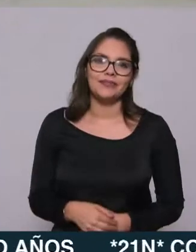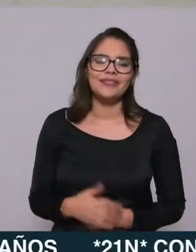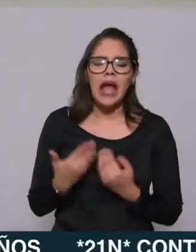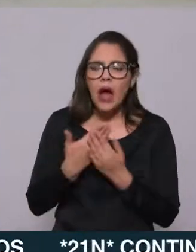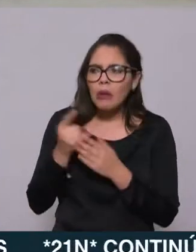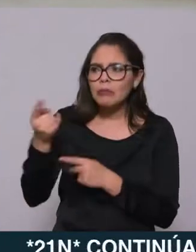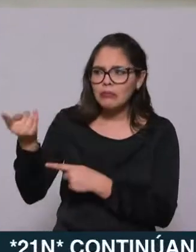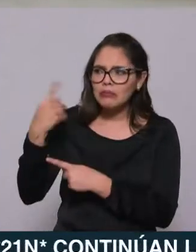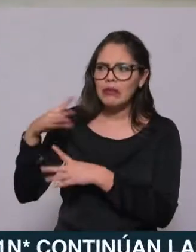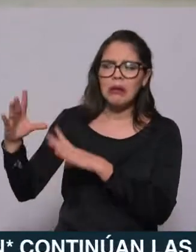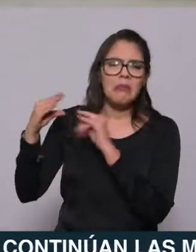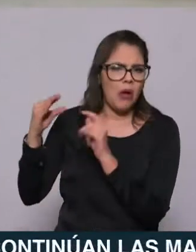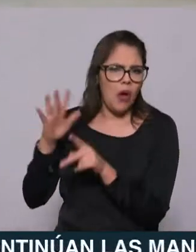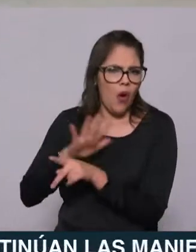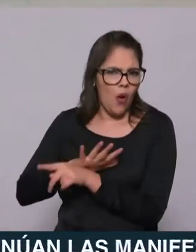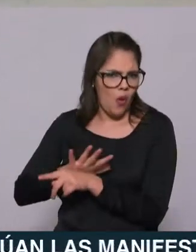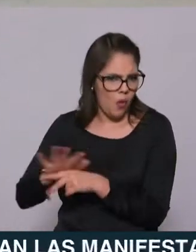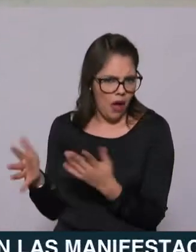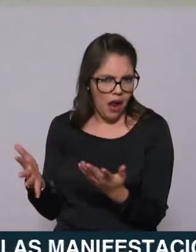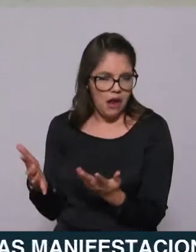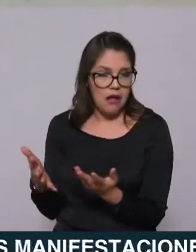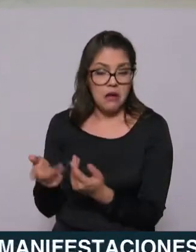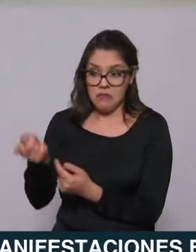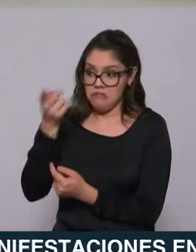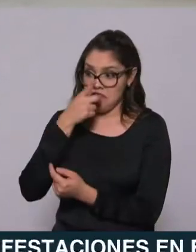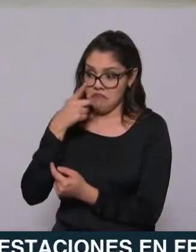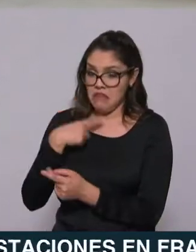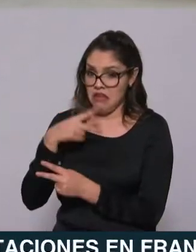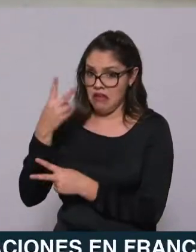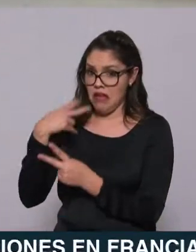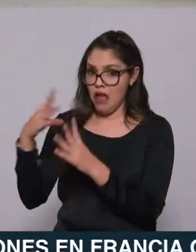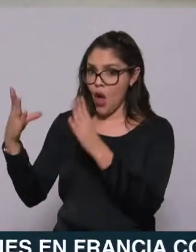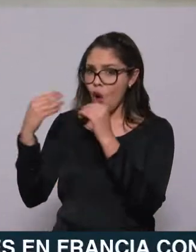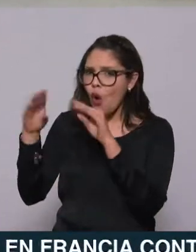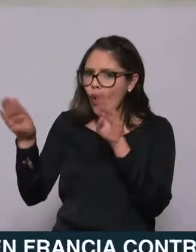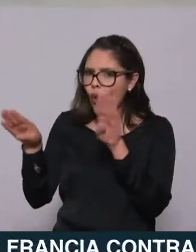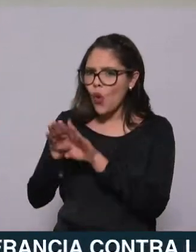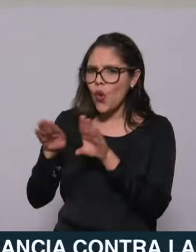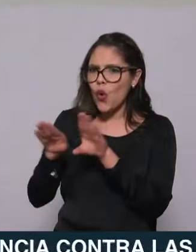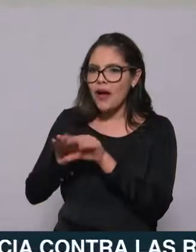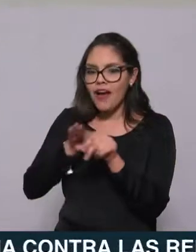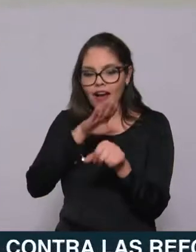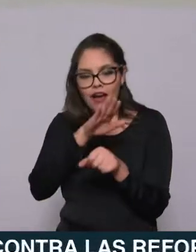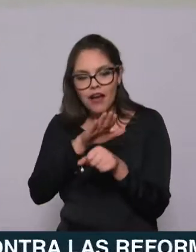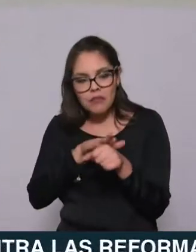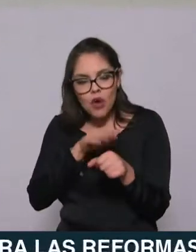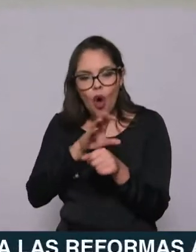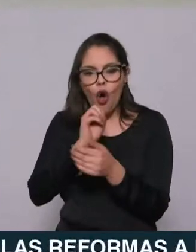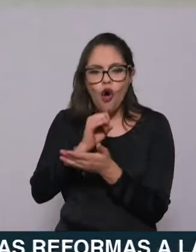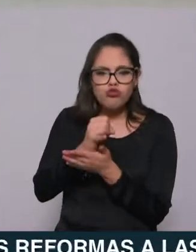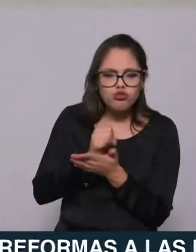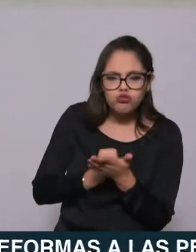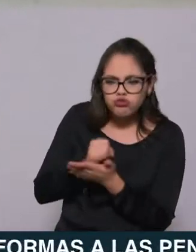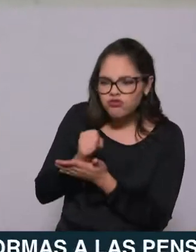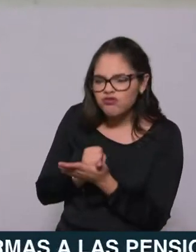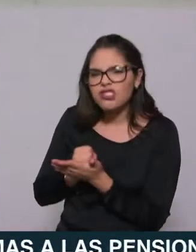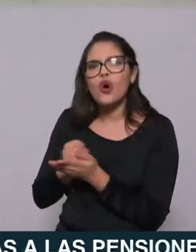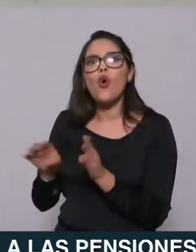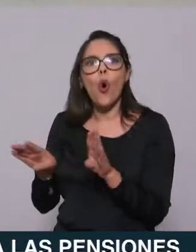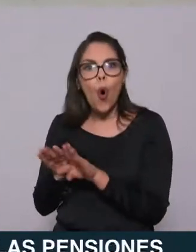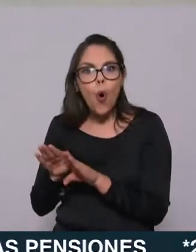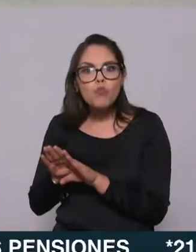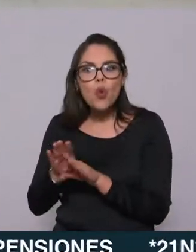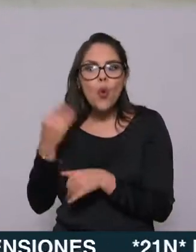a dar cátedra? Me habías dicho que me vas a dar cátedra de cómo se liga en el billar, cómo se apuesta en el billar, pero sobre todo, cómo